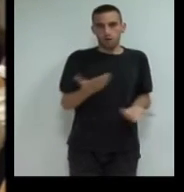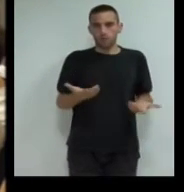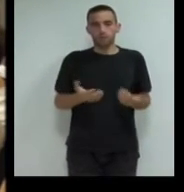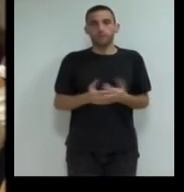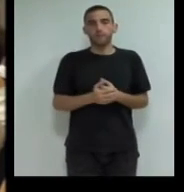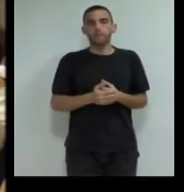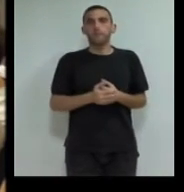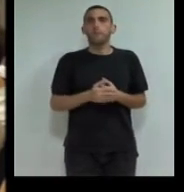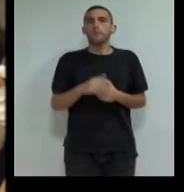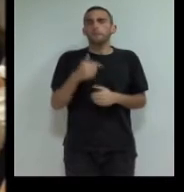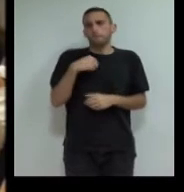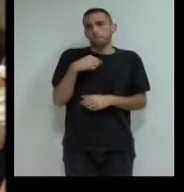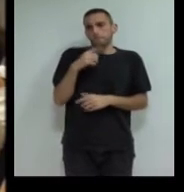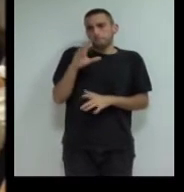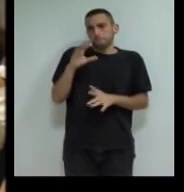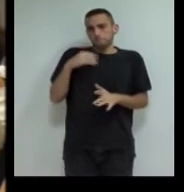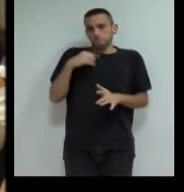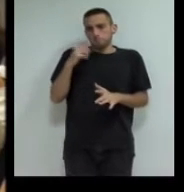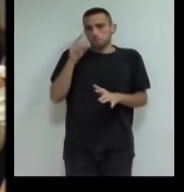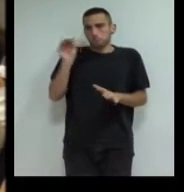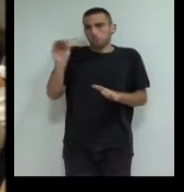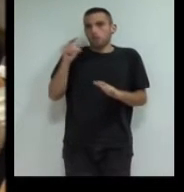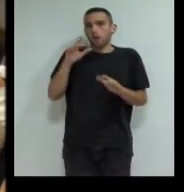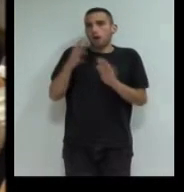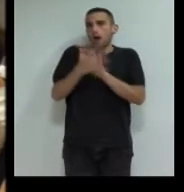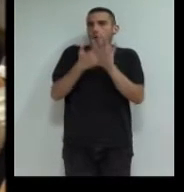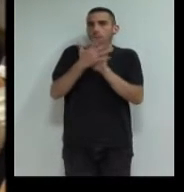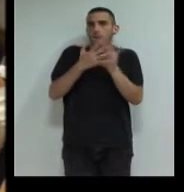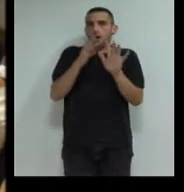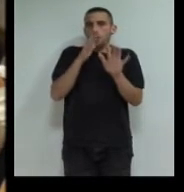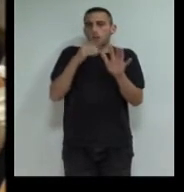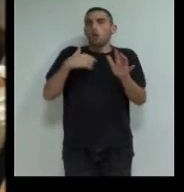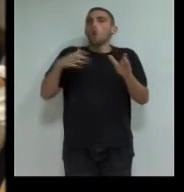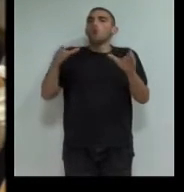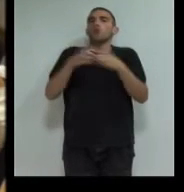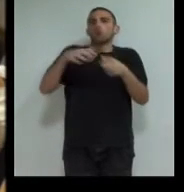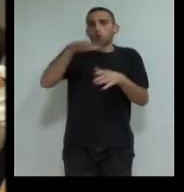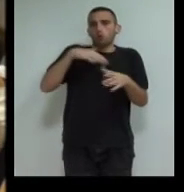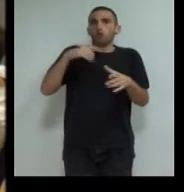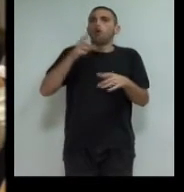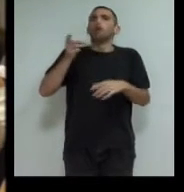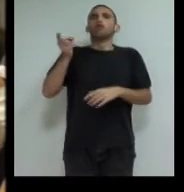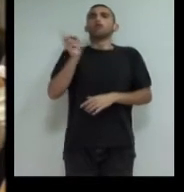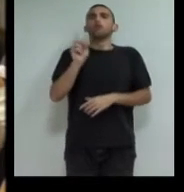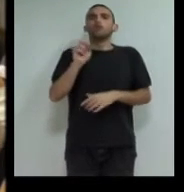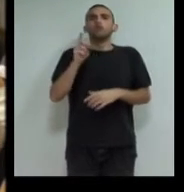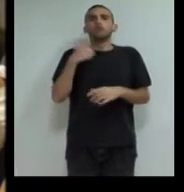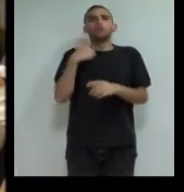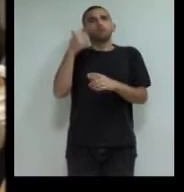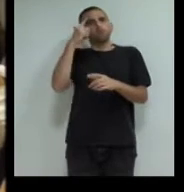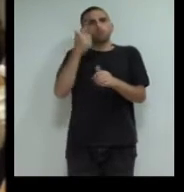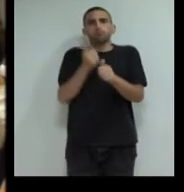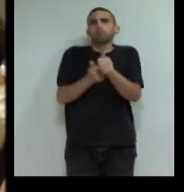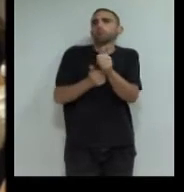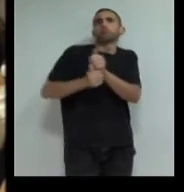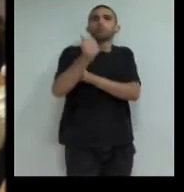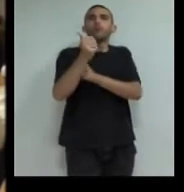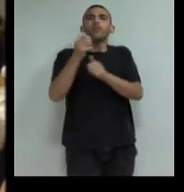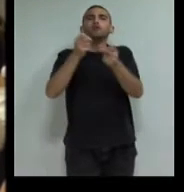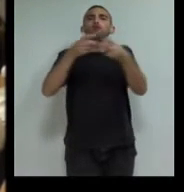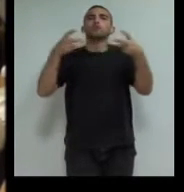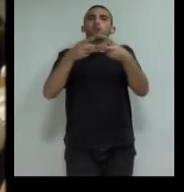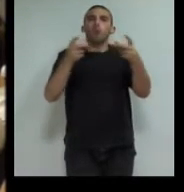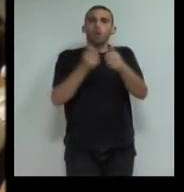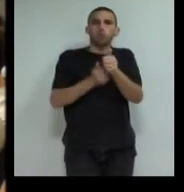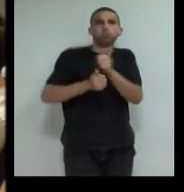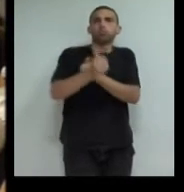estamos nosotros, es igual el grupo, es igual, ¿por qué nosotros no estamos a la cabeza de subtitulado y qué hace falta?